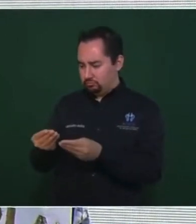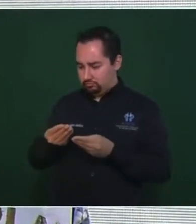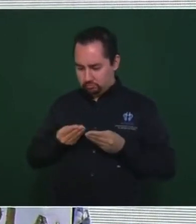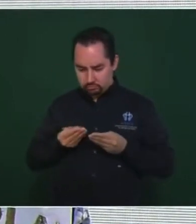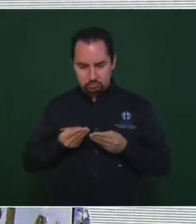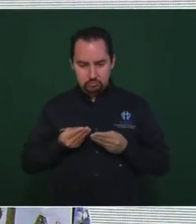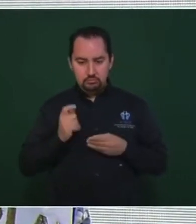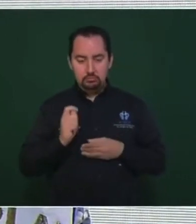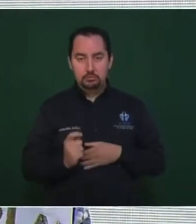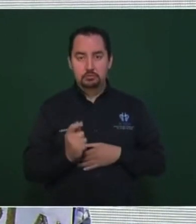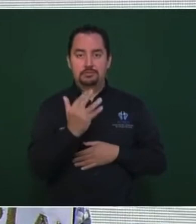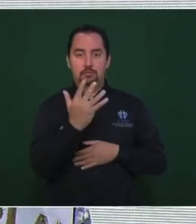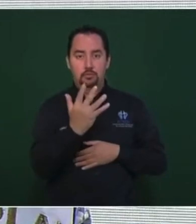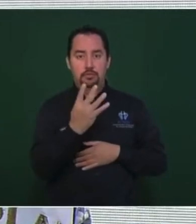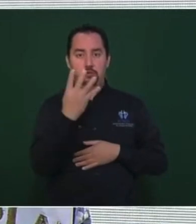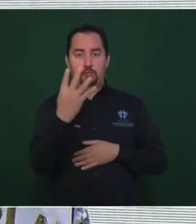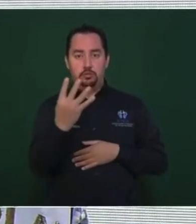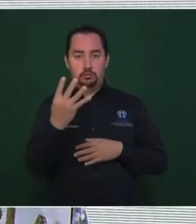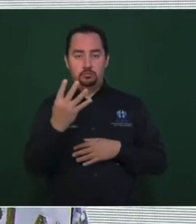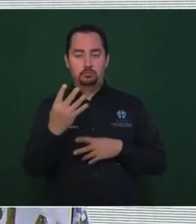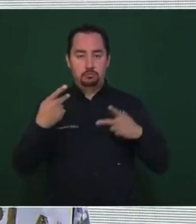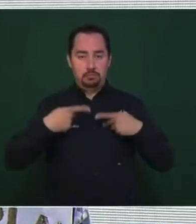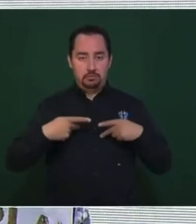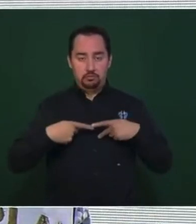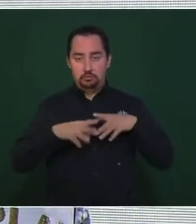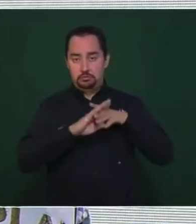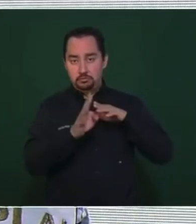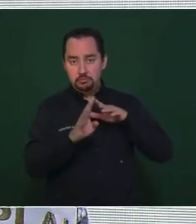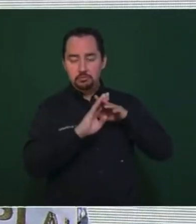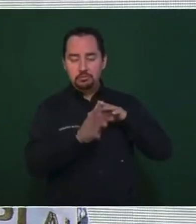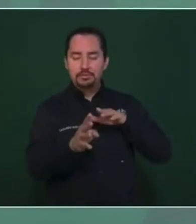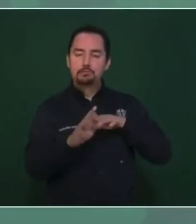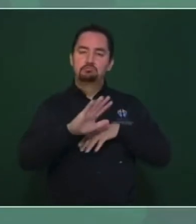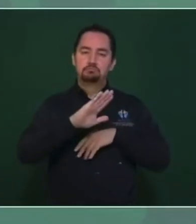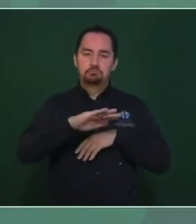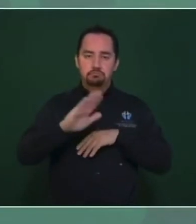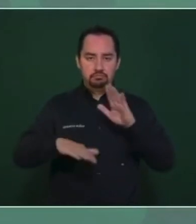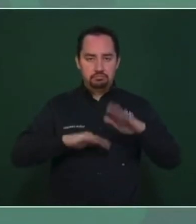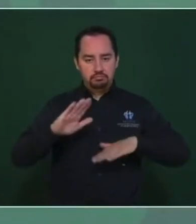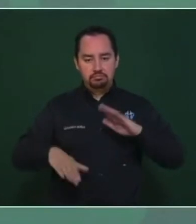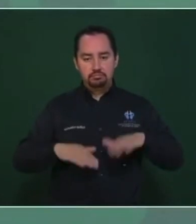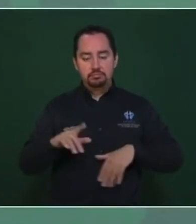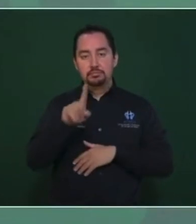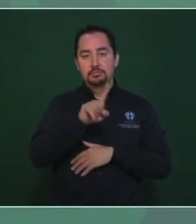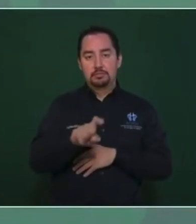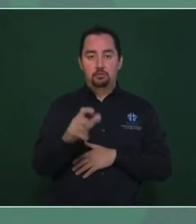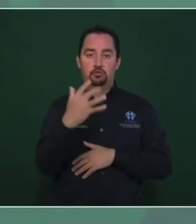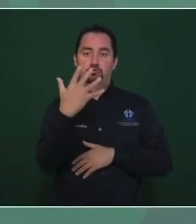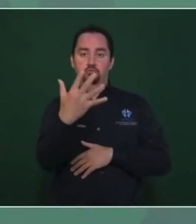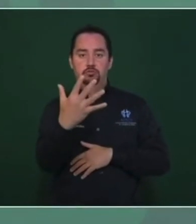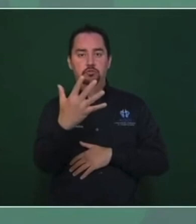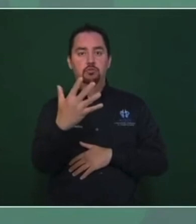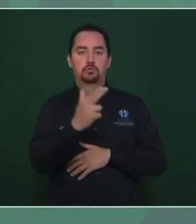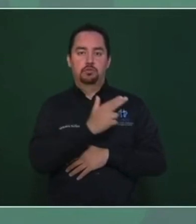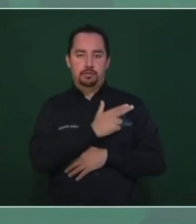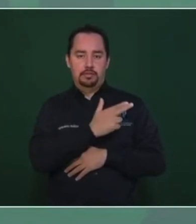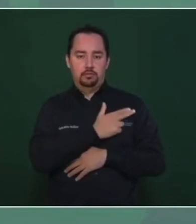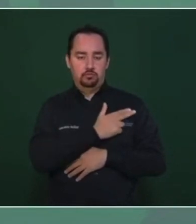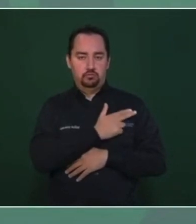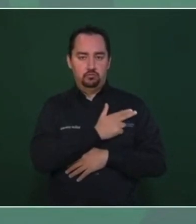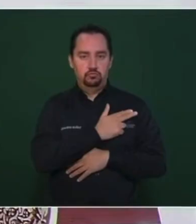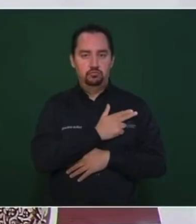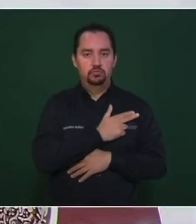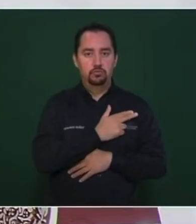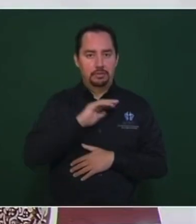se trata de 54 personas migrantes fallecidas y 105 lesionados. Los